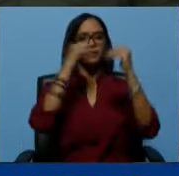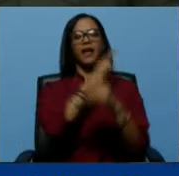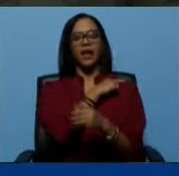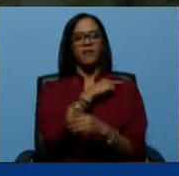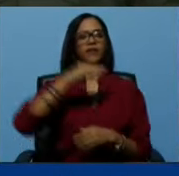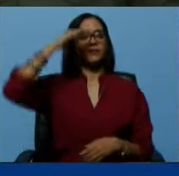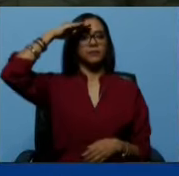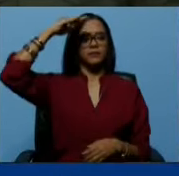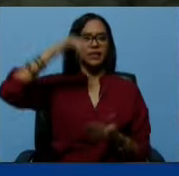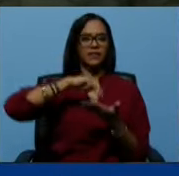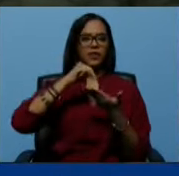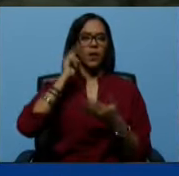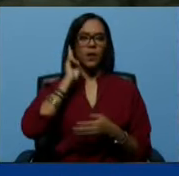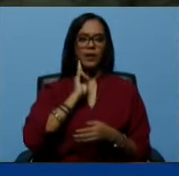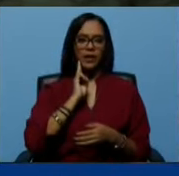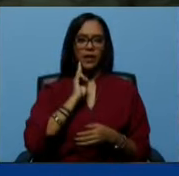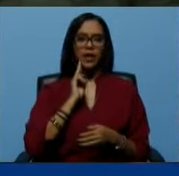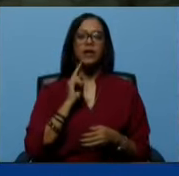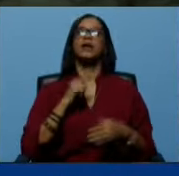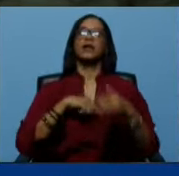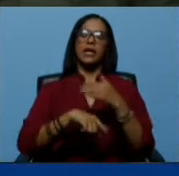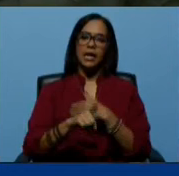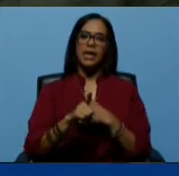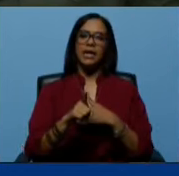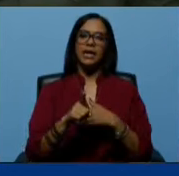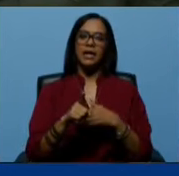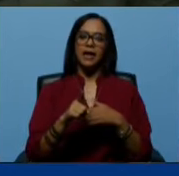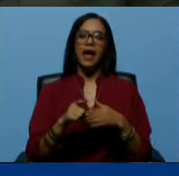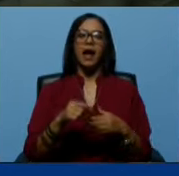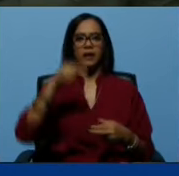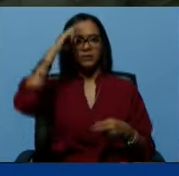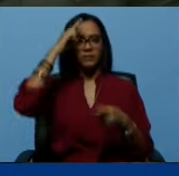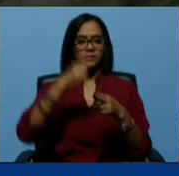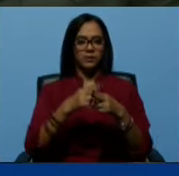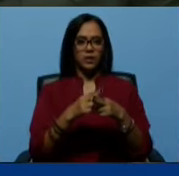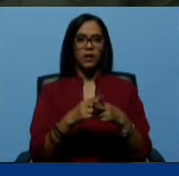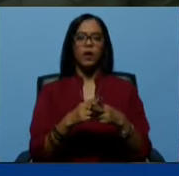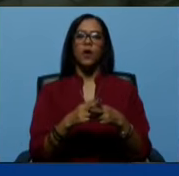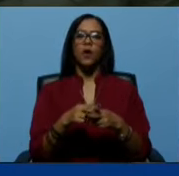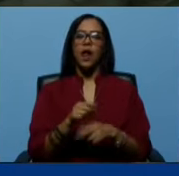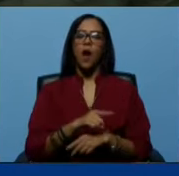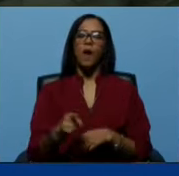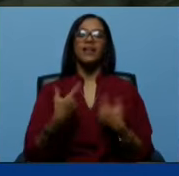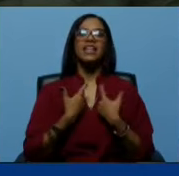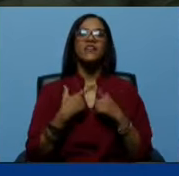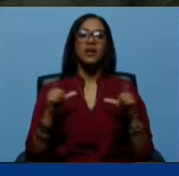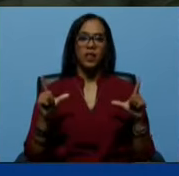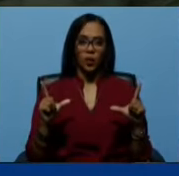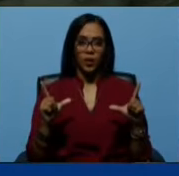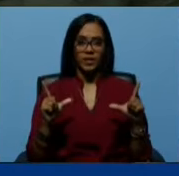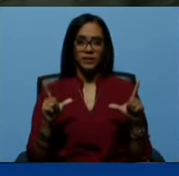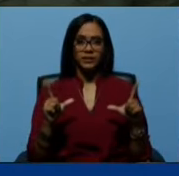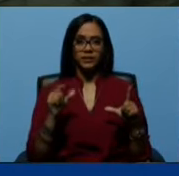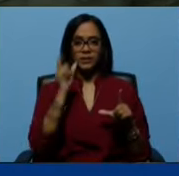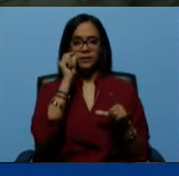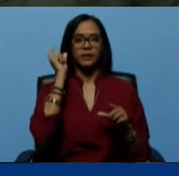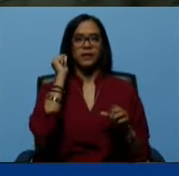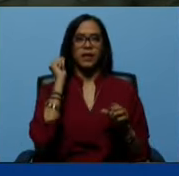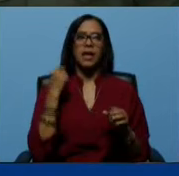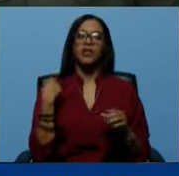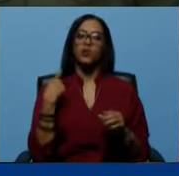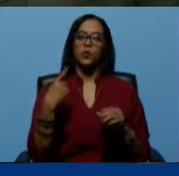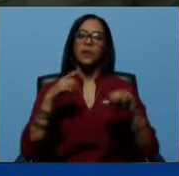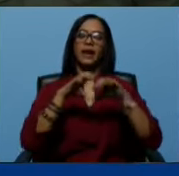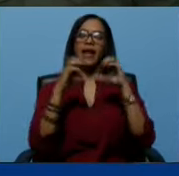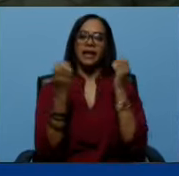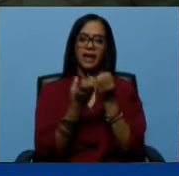Armada Nacional Bolivariana proceder a la condecoración con la Orden Libertadores y Libertadoras en su primera